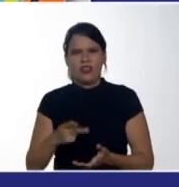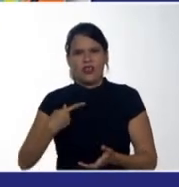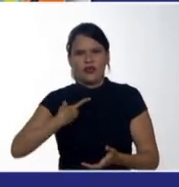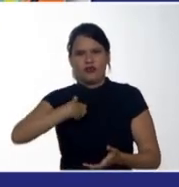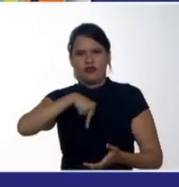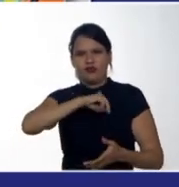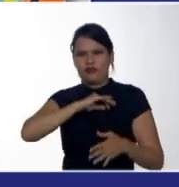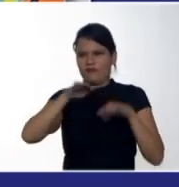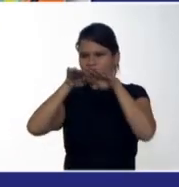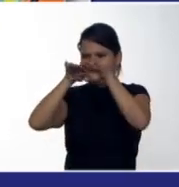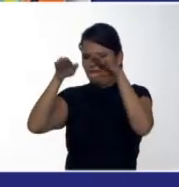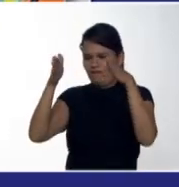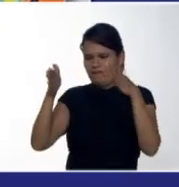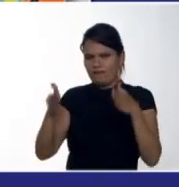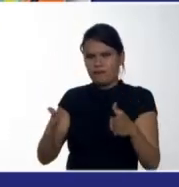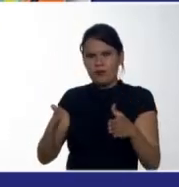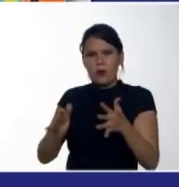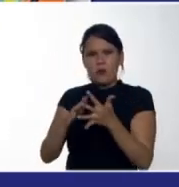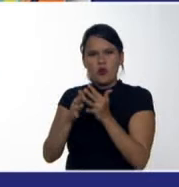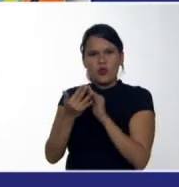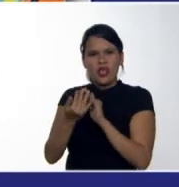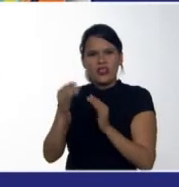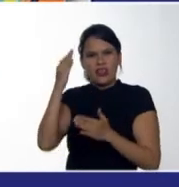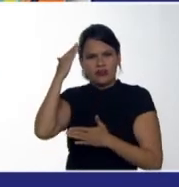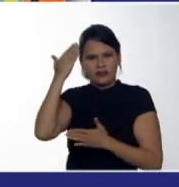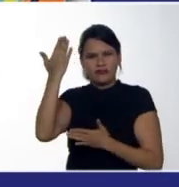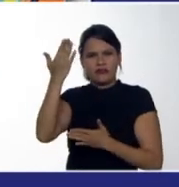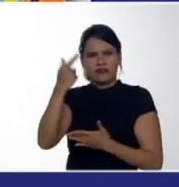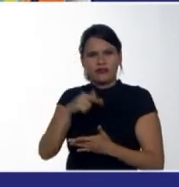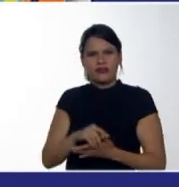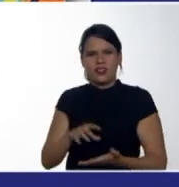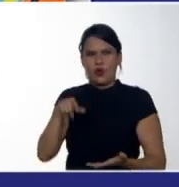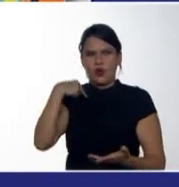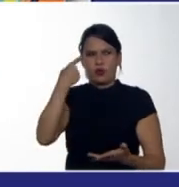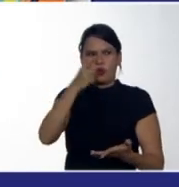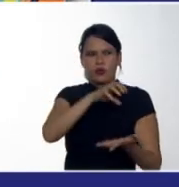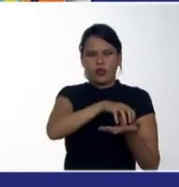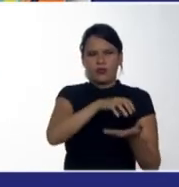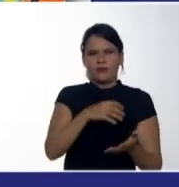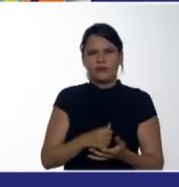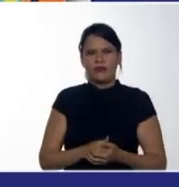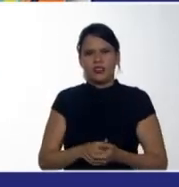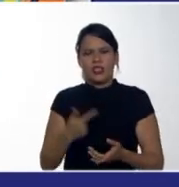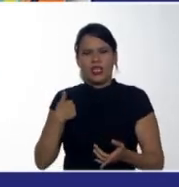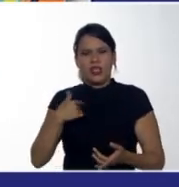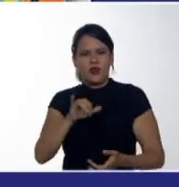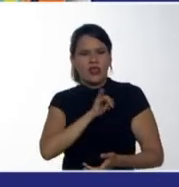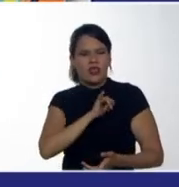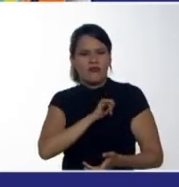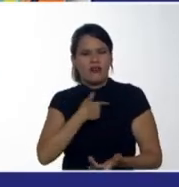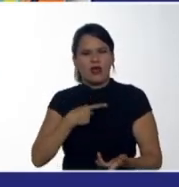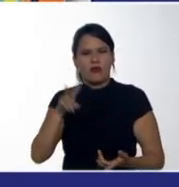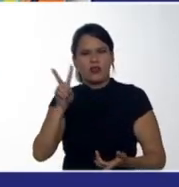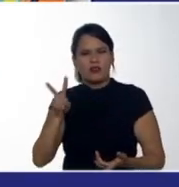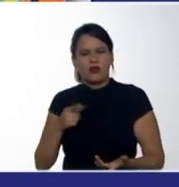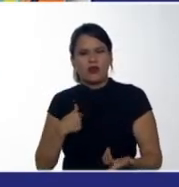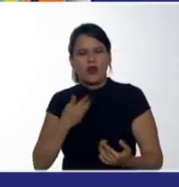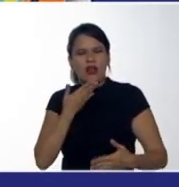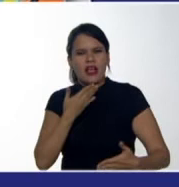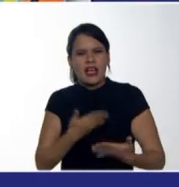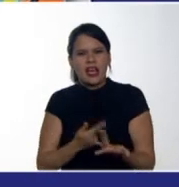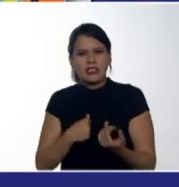aullante Puno. Nuestros hermosos tepuyes que nos identifican como venezolanos. Gracias a